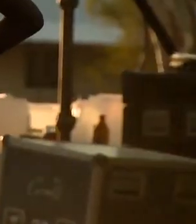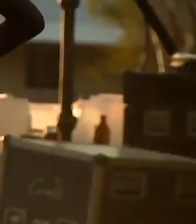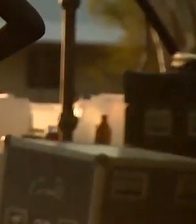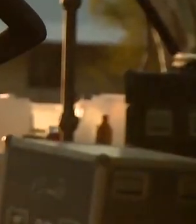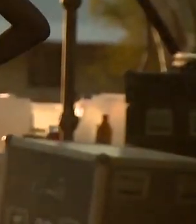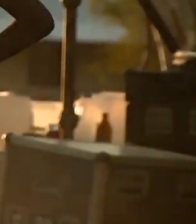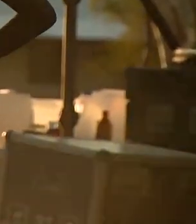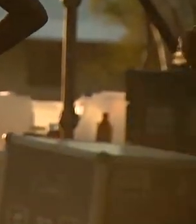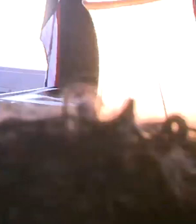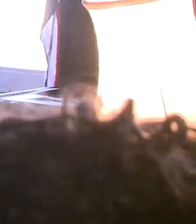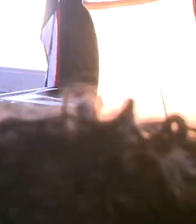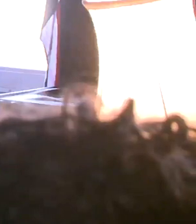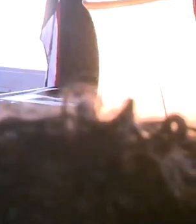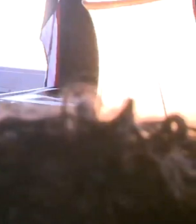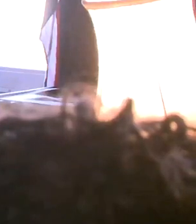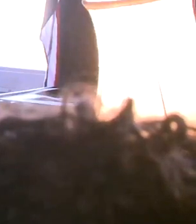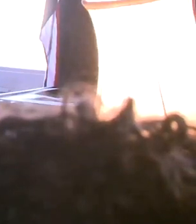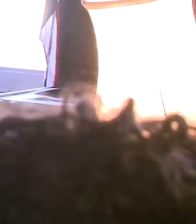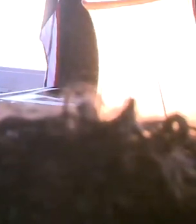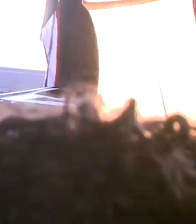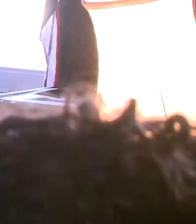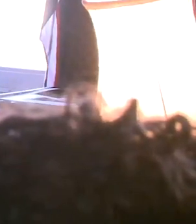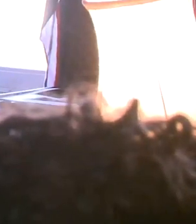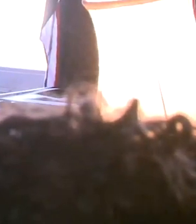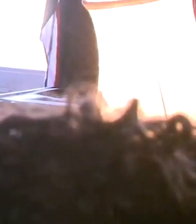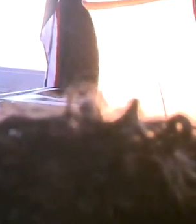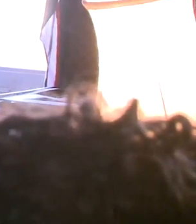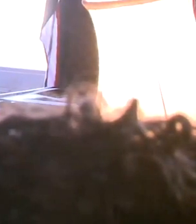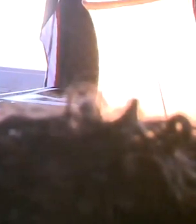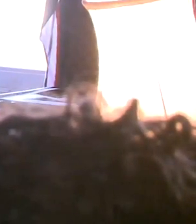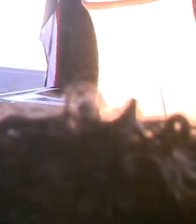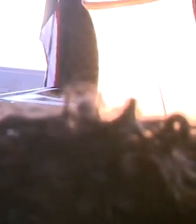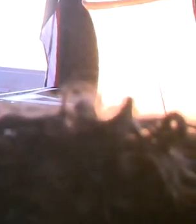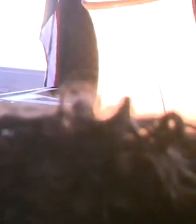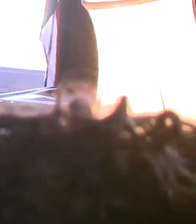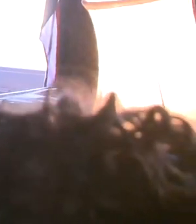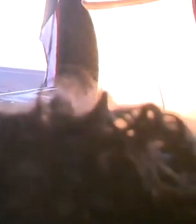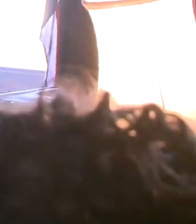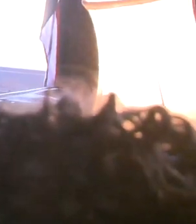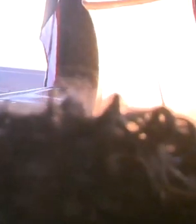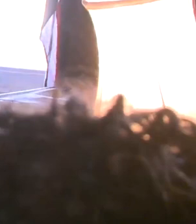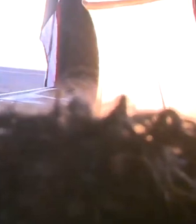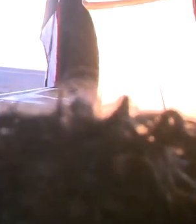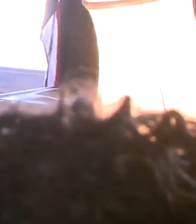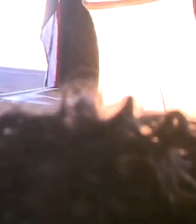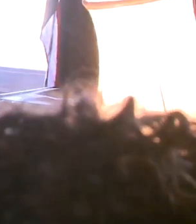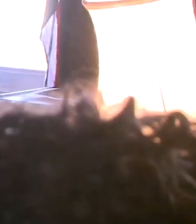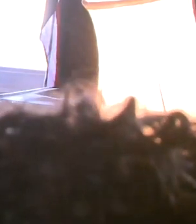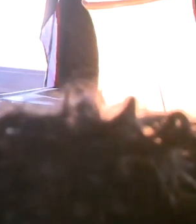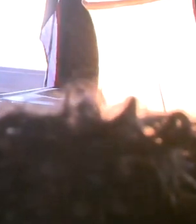No son cosas muy grandiosas, pero sí que hay una fragilidad, hay un elemento que muestra la